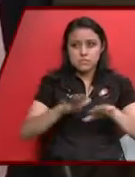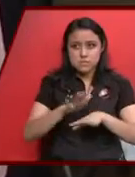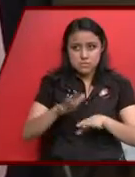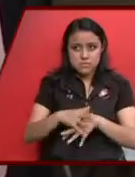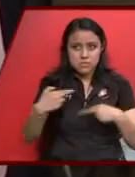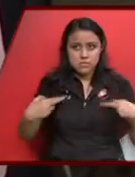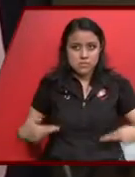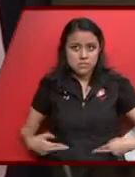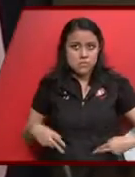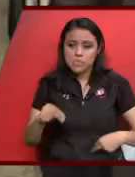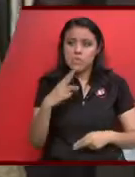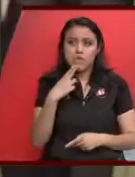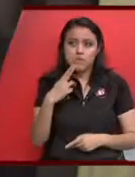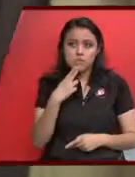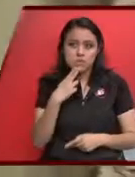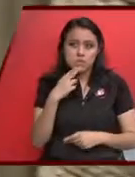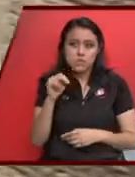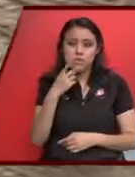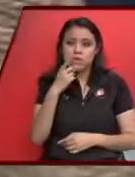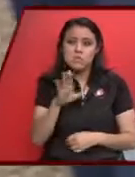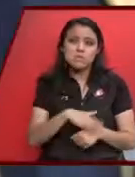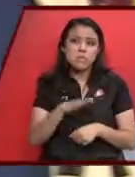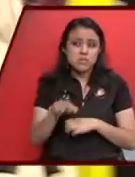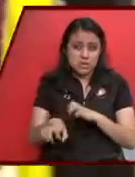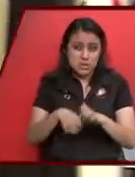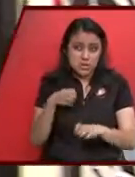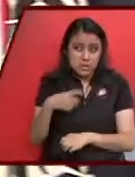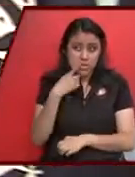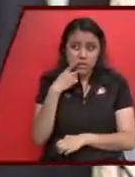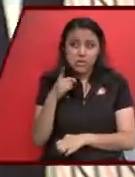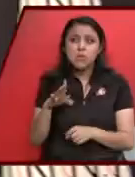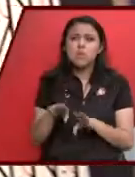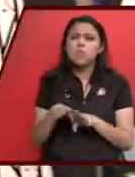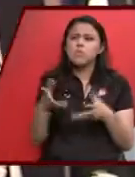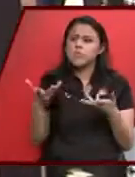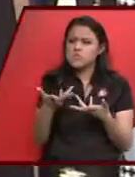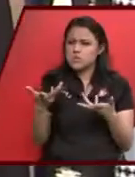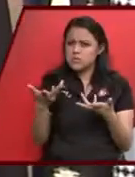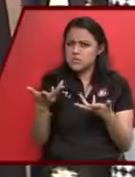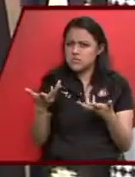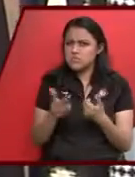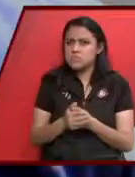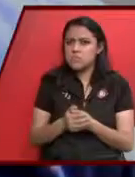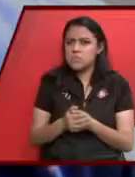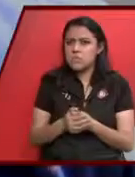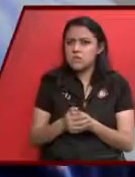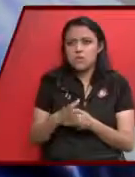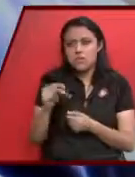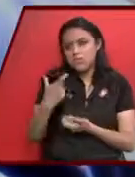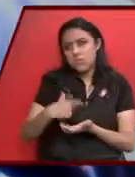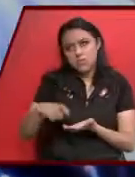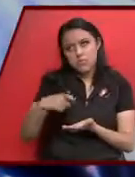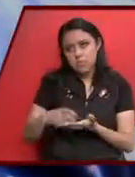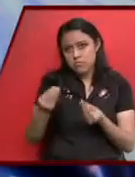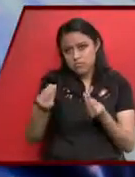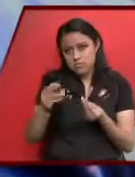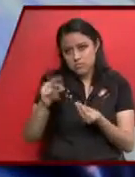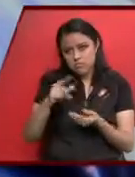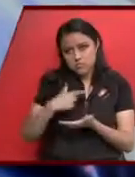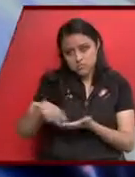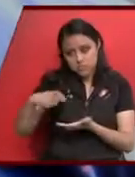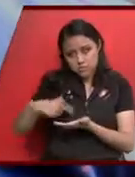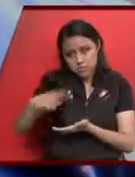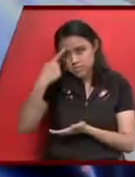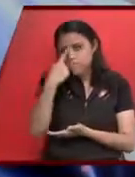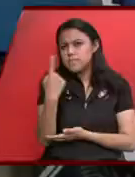ropa que ya no utilices. Presionar a las empresas, ¿de qué manera las podemos presionar? Pues uno no comprándoles tanto. ¿Para